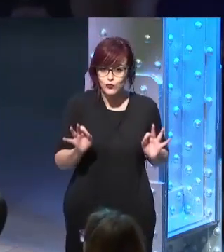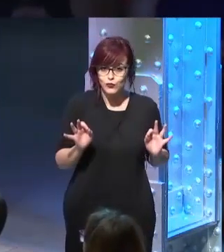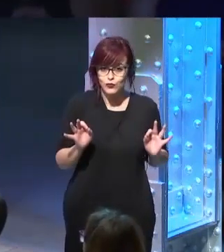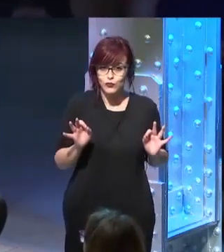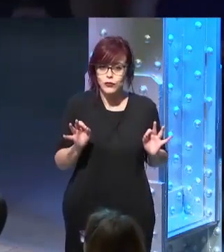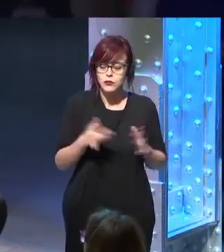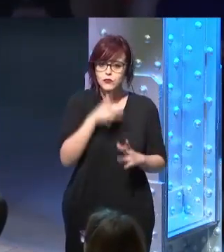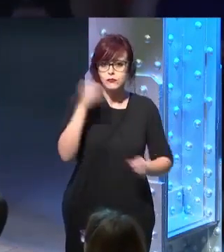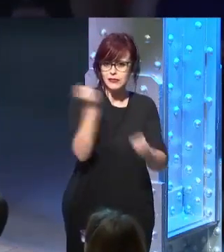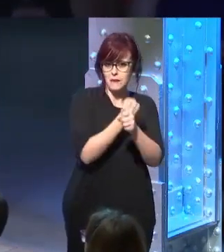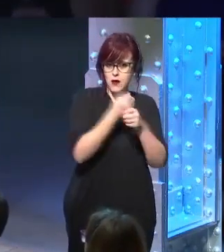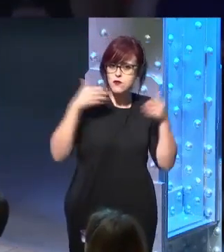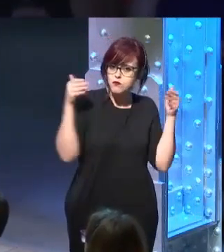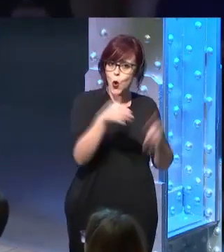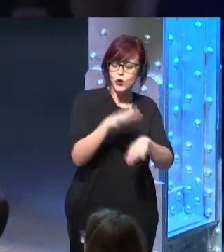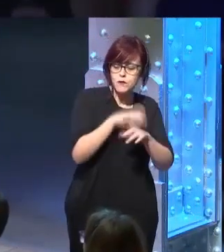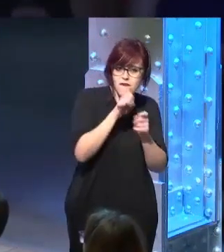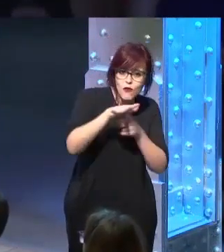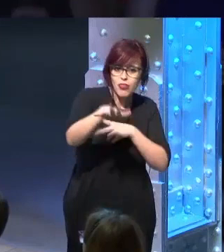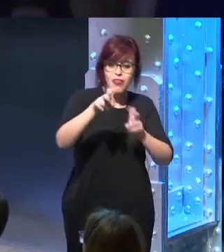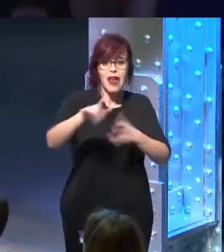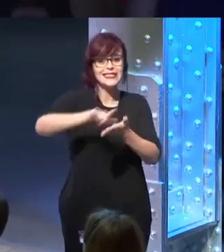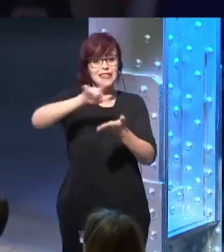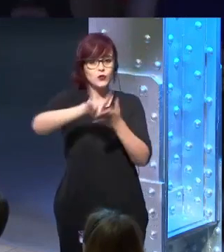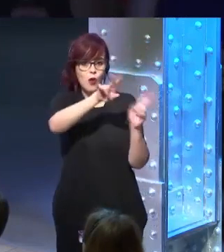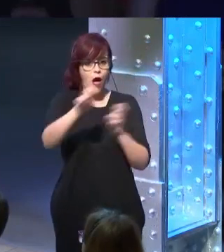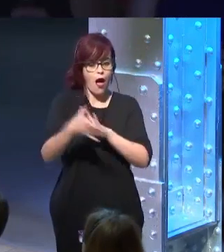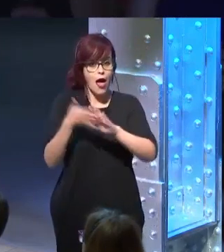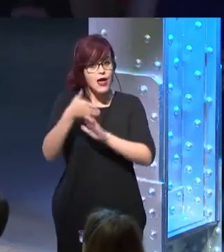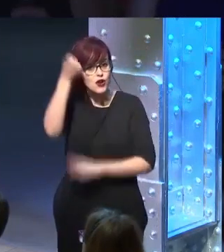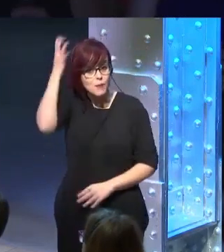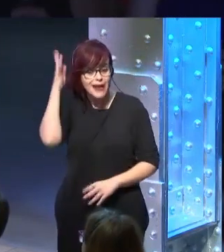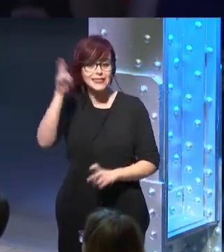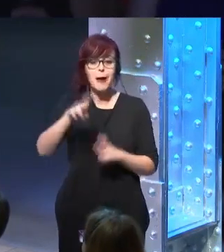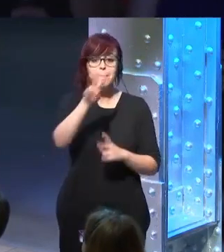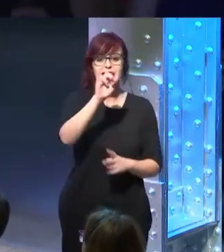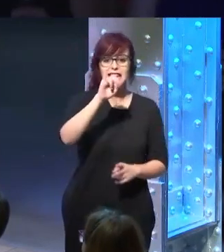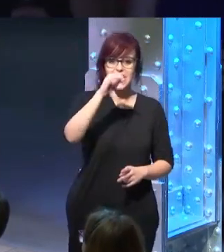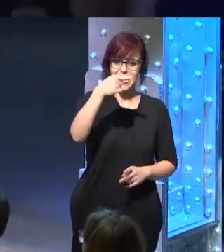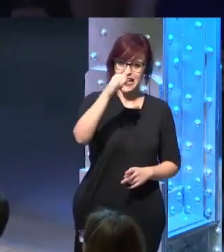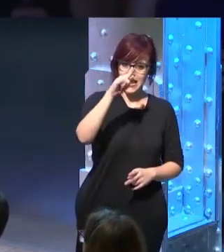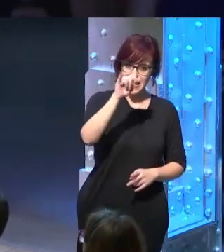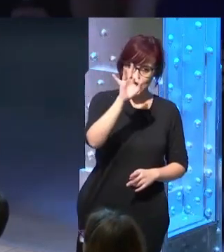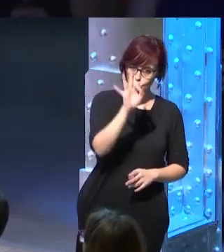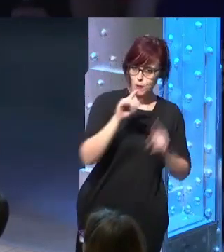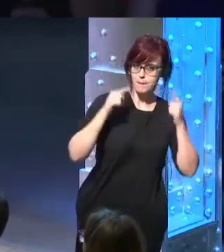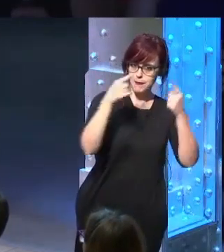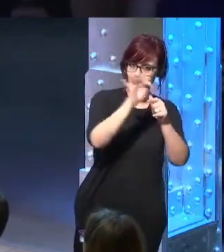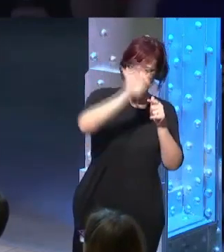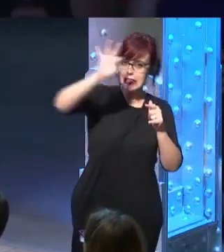Y es uno de los trabajos de mayor influencia de la literatura romana, después de Virgilio.